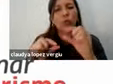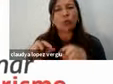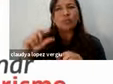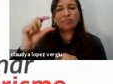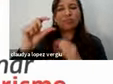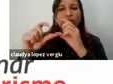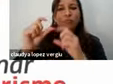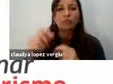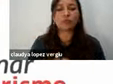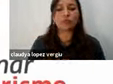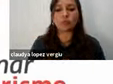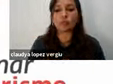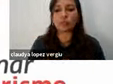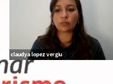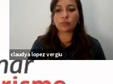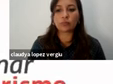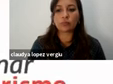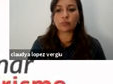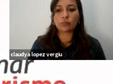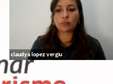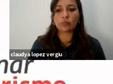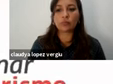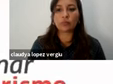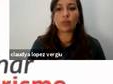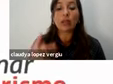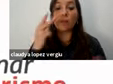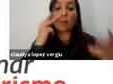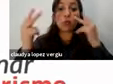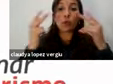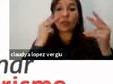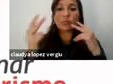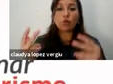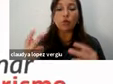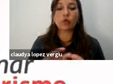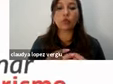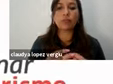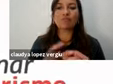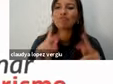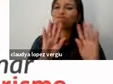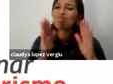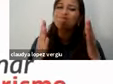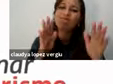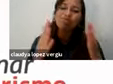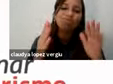ese mercado. Y en el tema de turismo, lamentablemente,